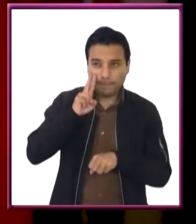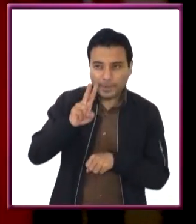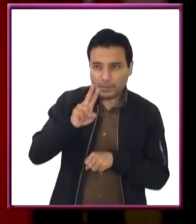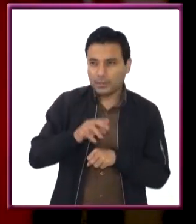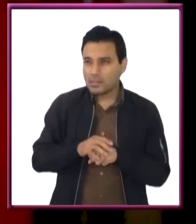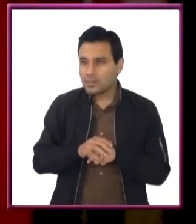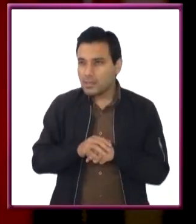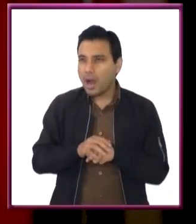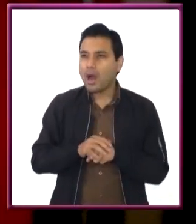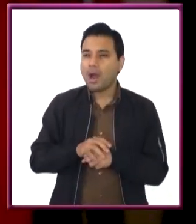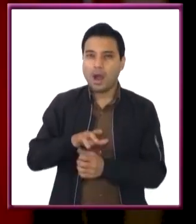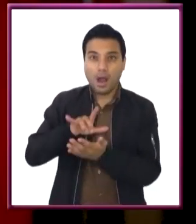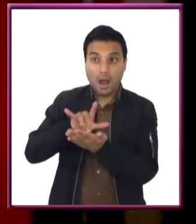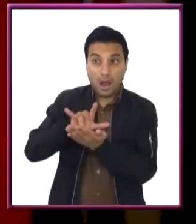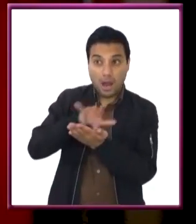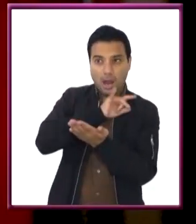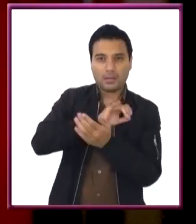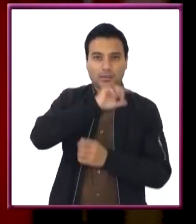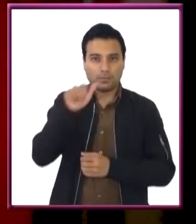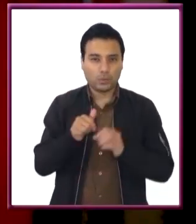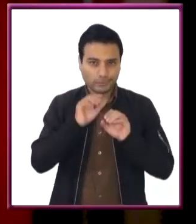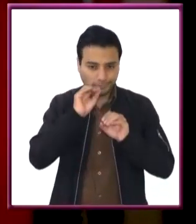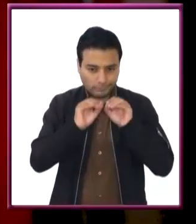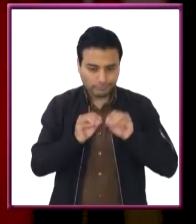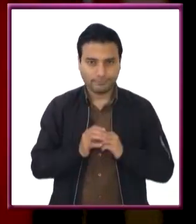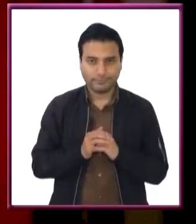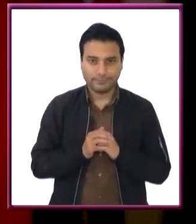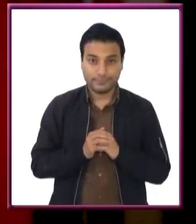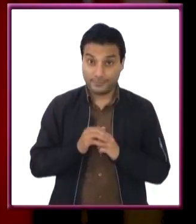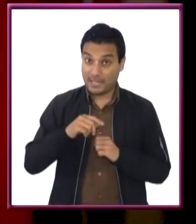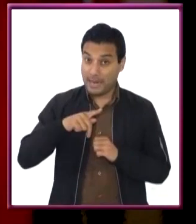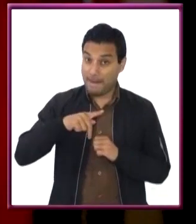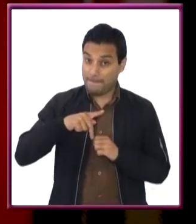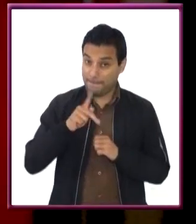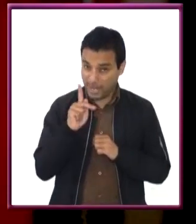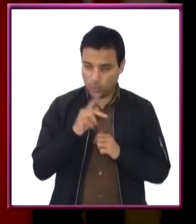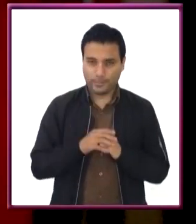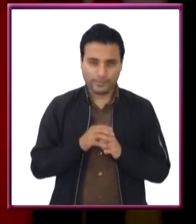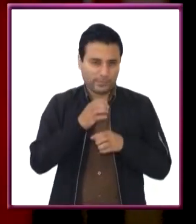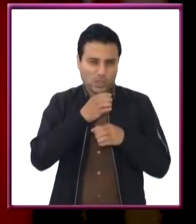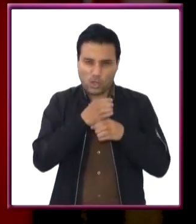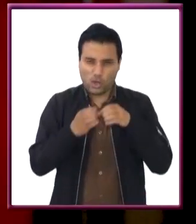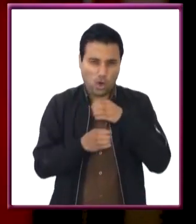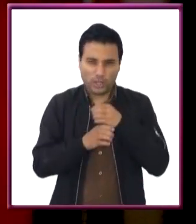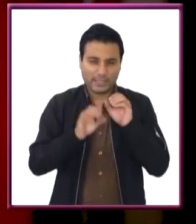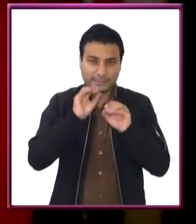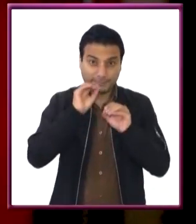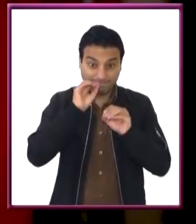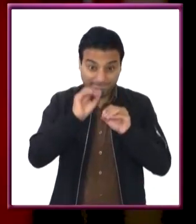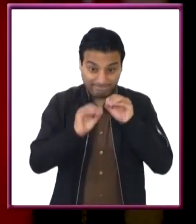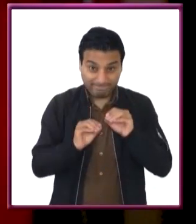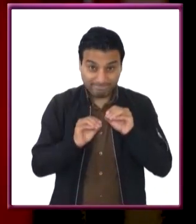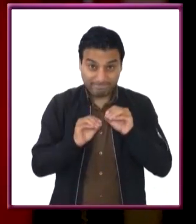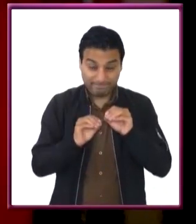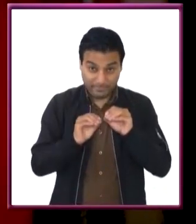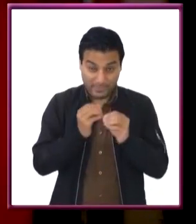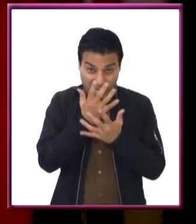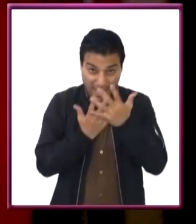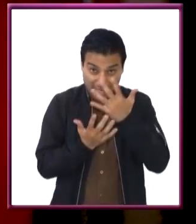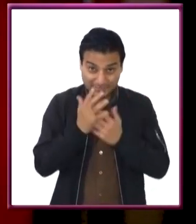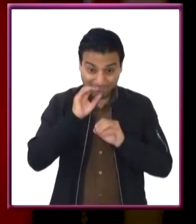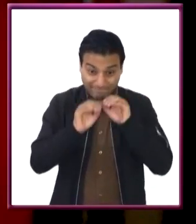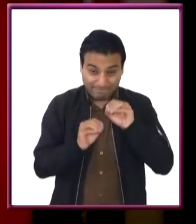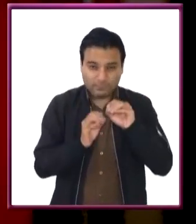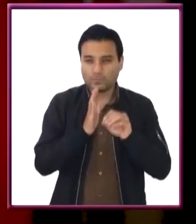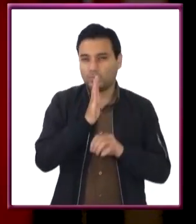gran curiosidad y una genialidad enorme. Sin embargo, muchos de sus inventos no logró